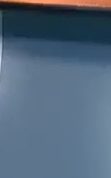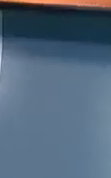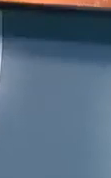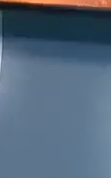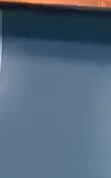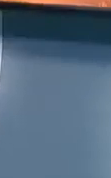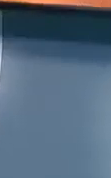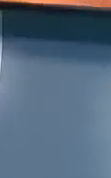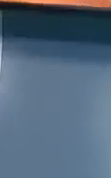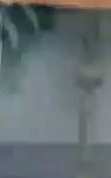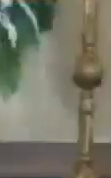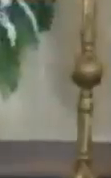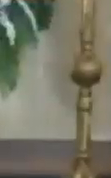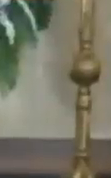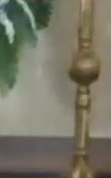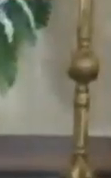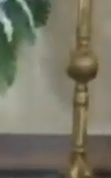escuchamos.